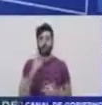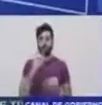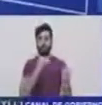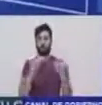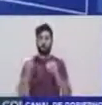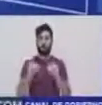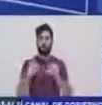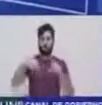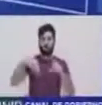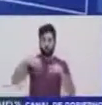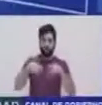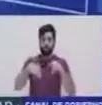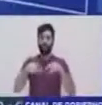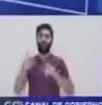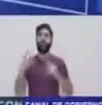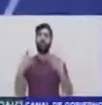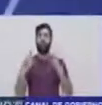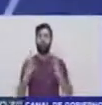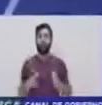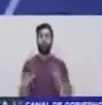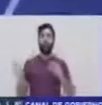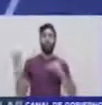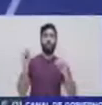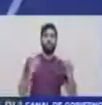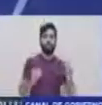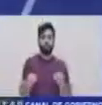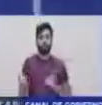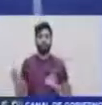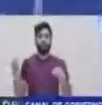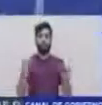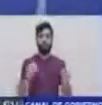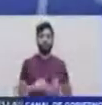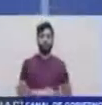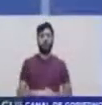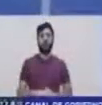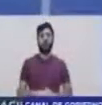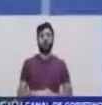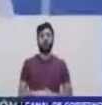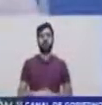rodilla y también para las articulaciones del tobillo.